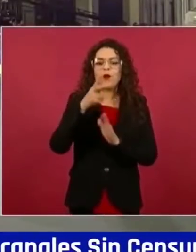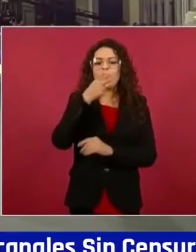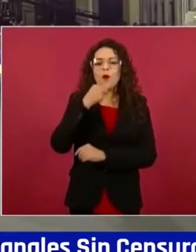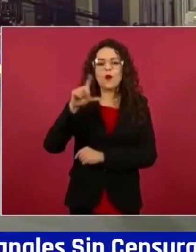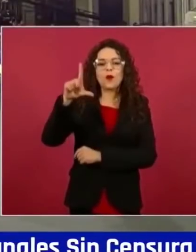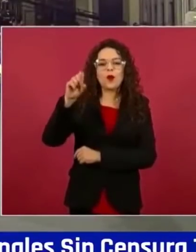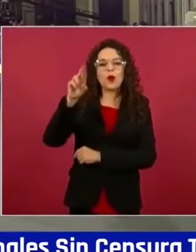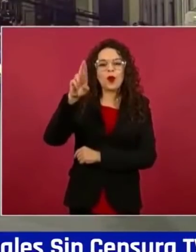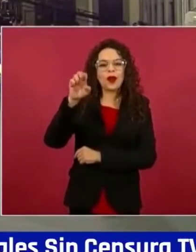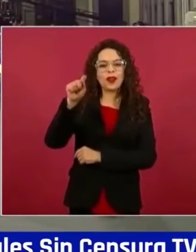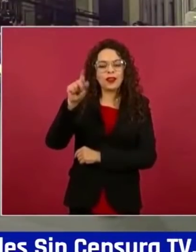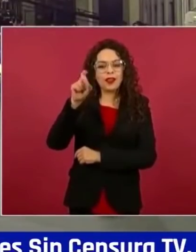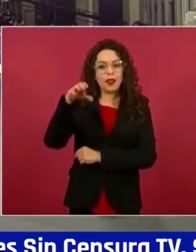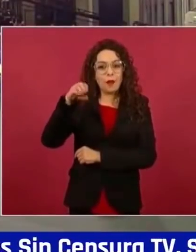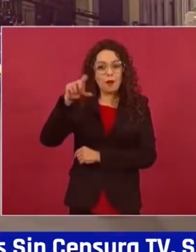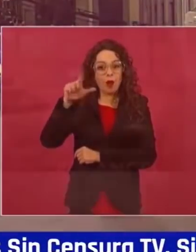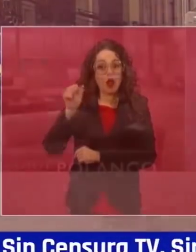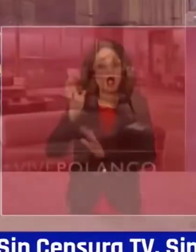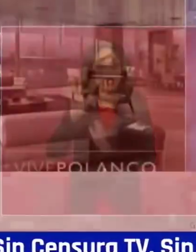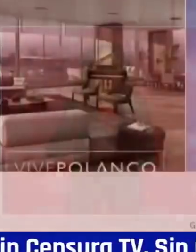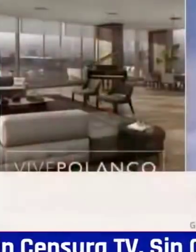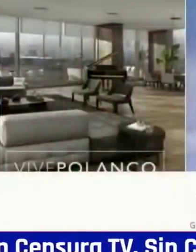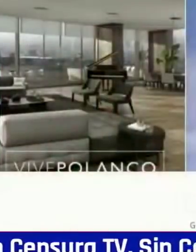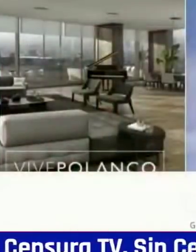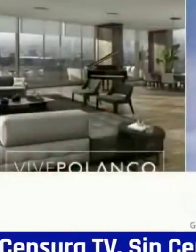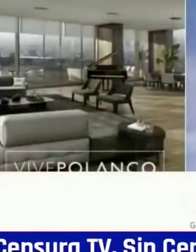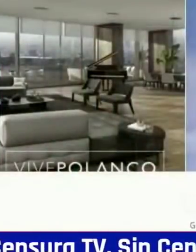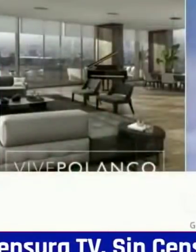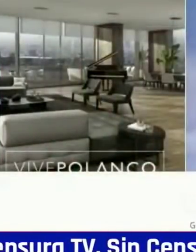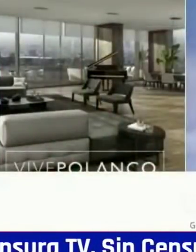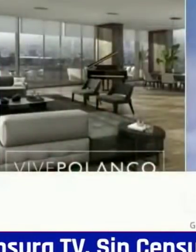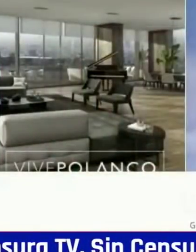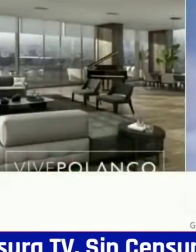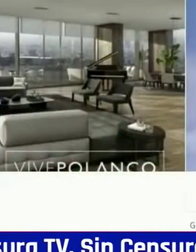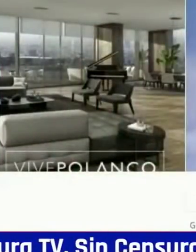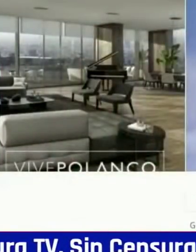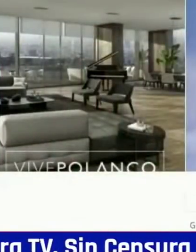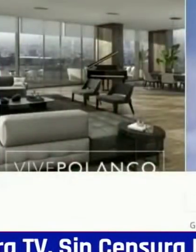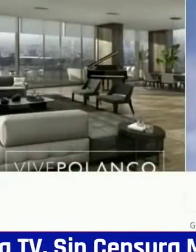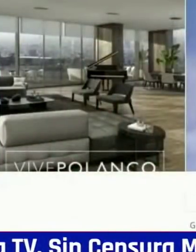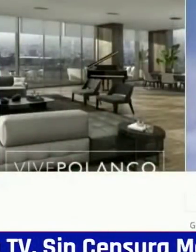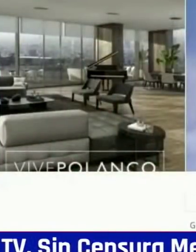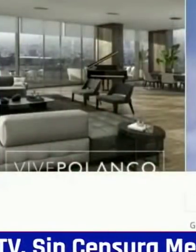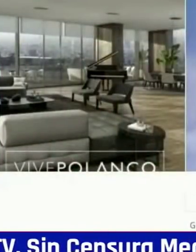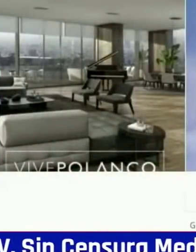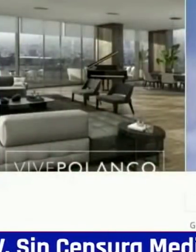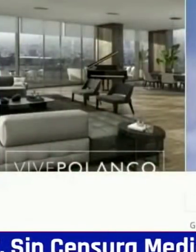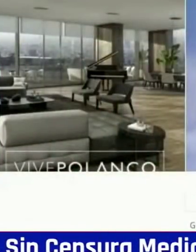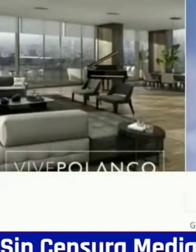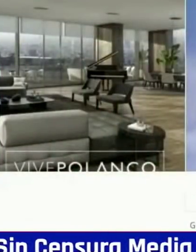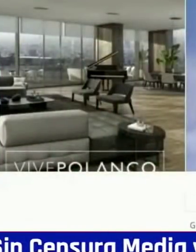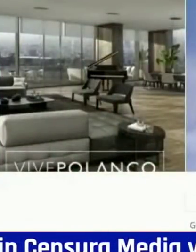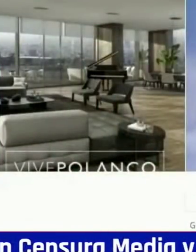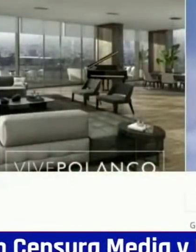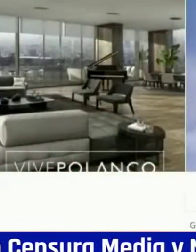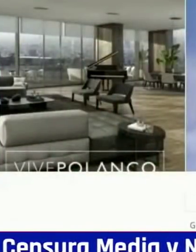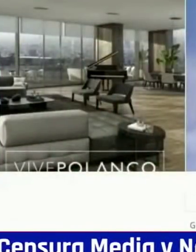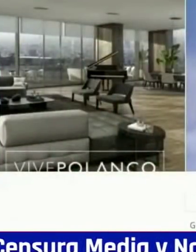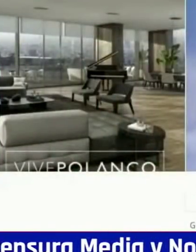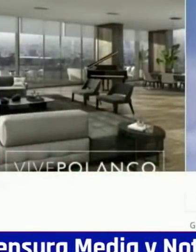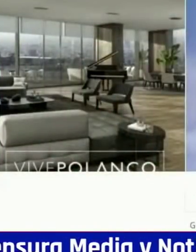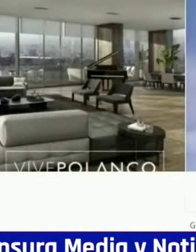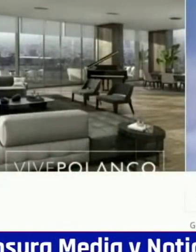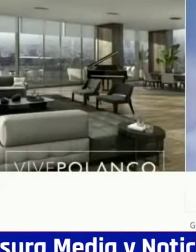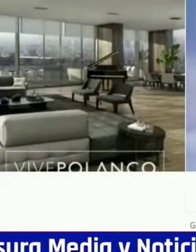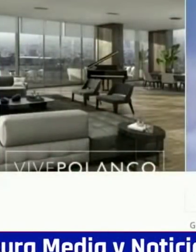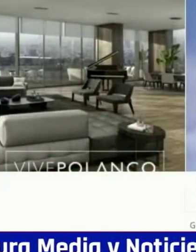están, pues todas las fotografías a la mano, y yo estuve indagando también, pues ahí en el